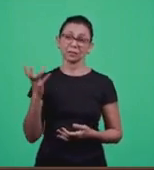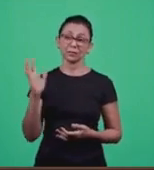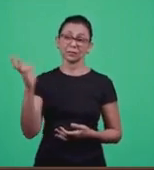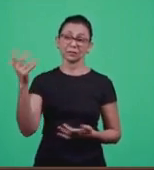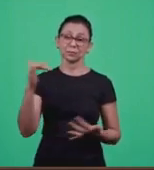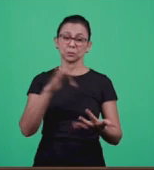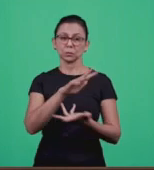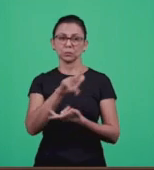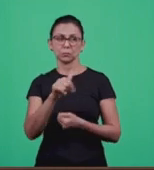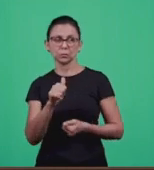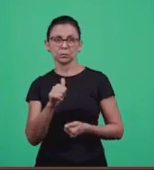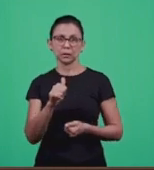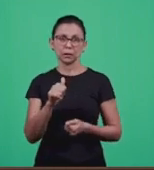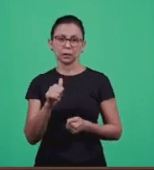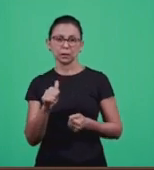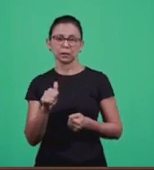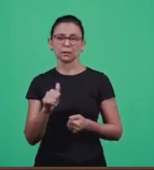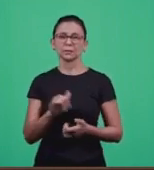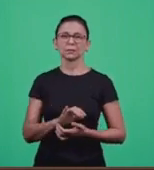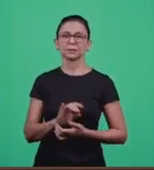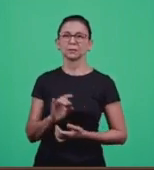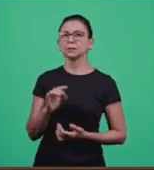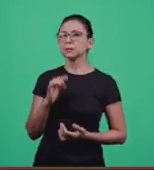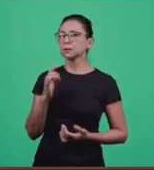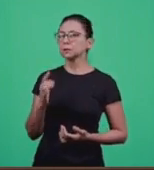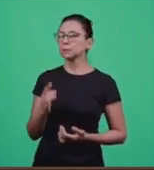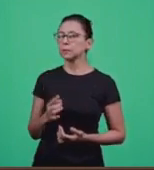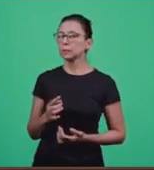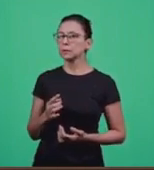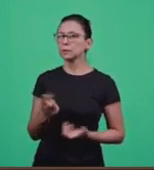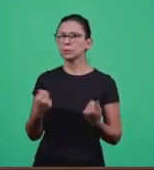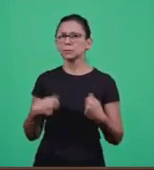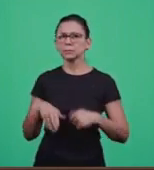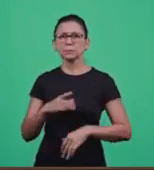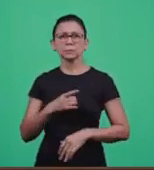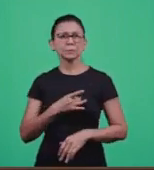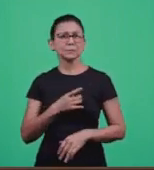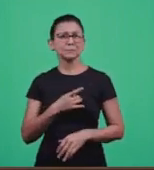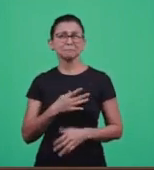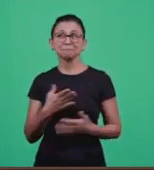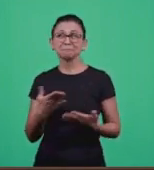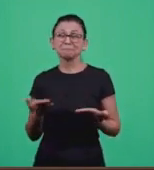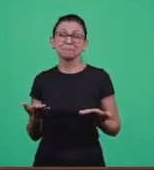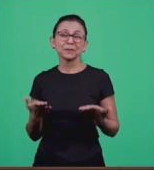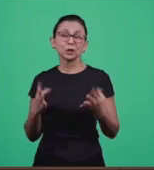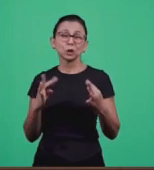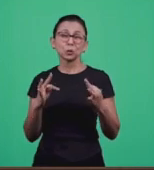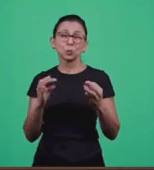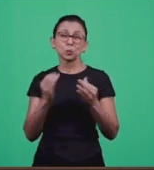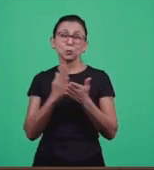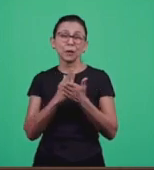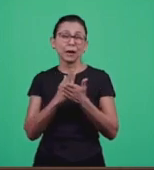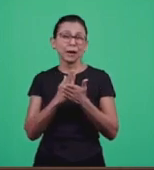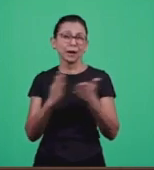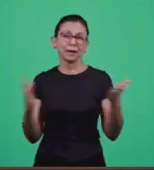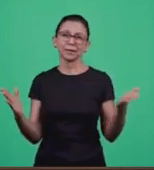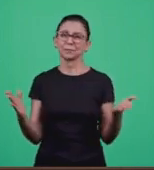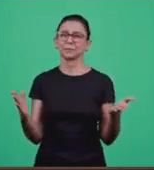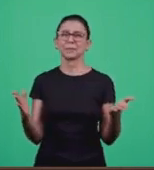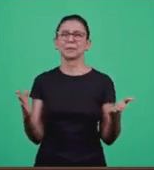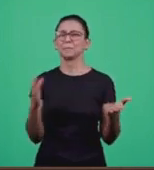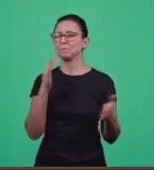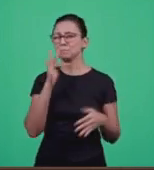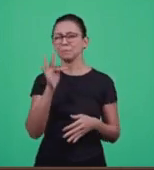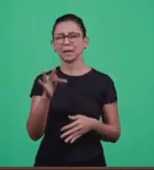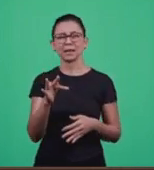Cristo, y por todo eso que está pasando en el mundo, nosotros intermedios no tenemos nada que